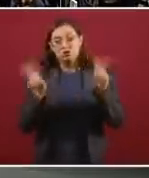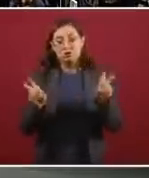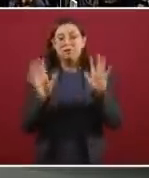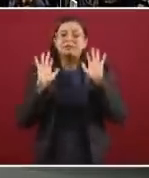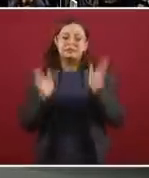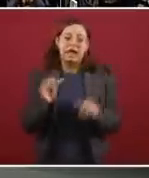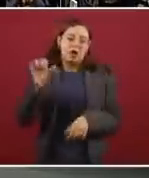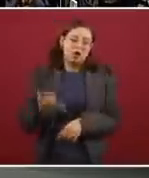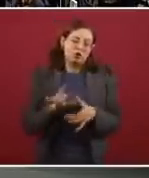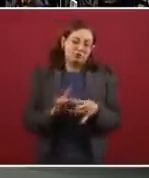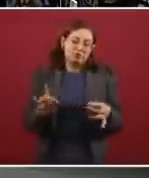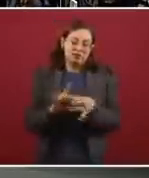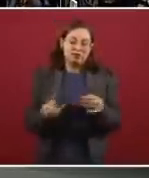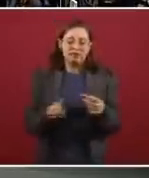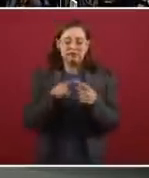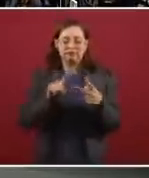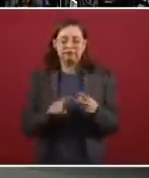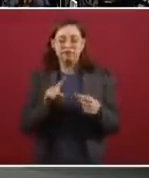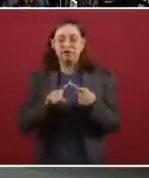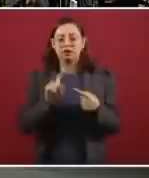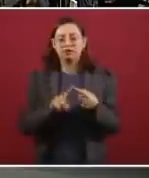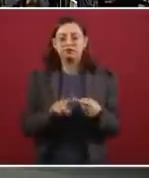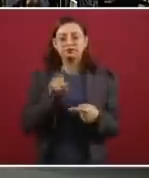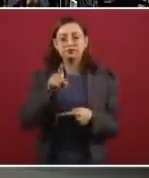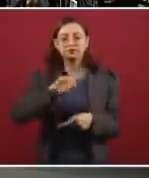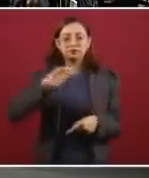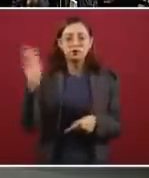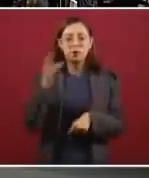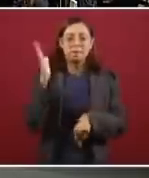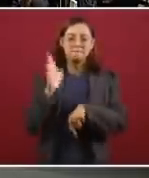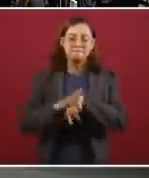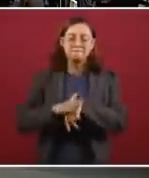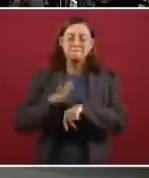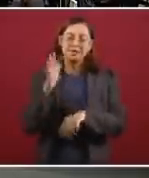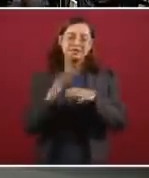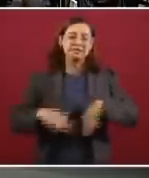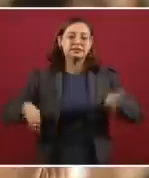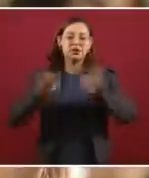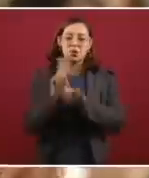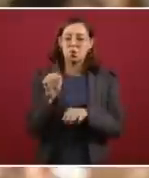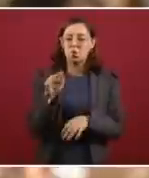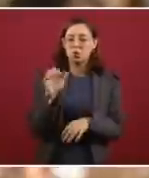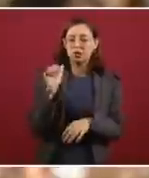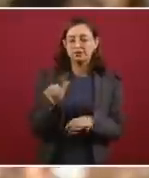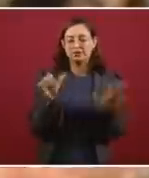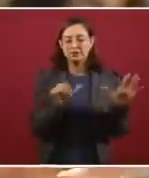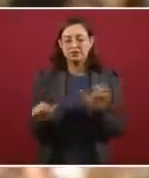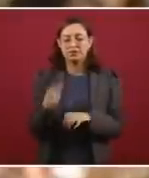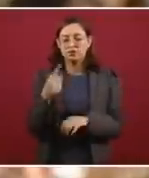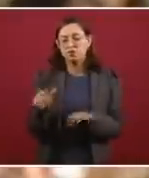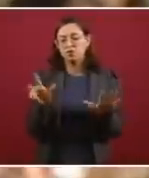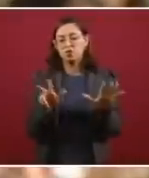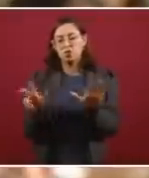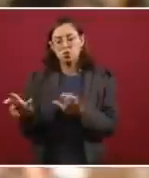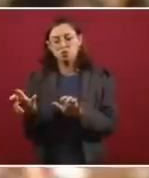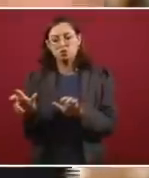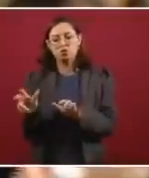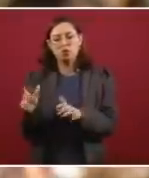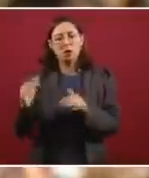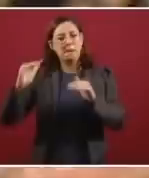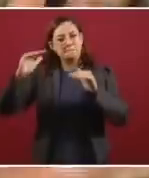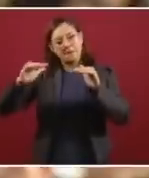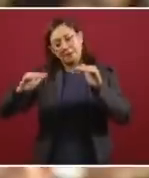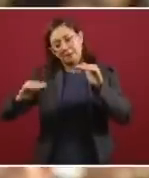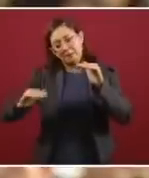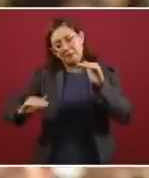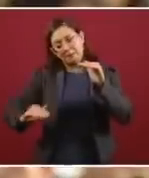educación. Salió el ranking más importante de las universidades a nivel mundial. La UNAM aparece entre el lugar 601 y 800, en un lugar tan bajo que ni siquiera